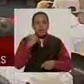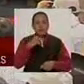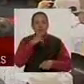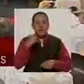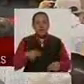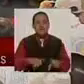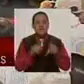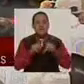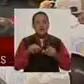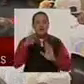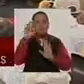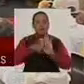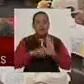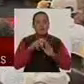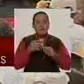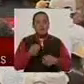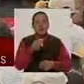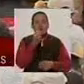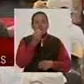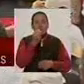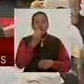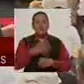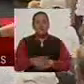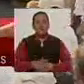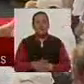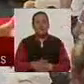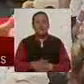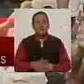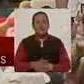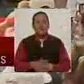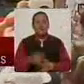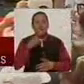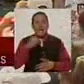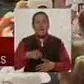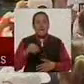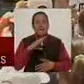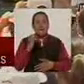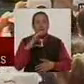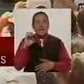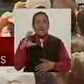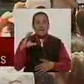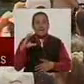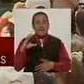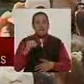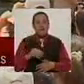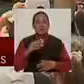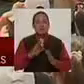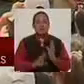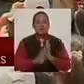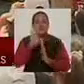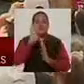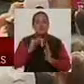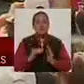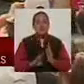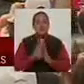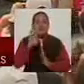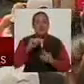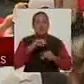Articulado Nutricional, el CRED, que es el crecimiento y desarrollo de nuestros